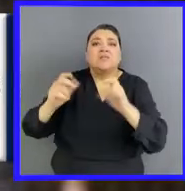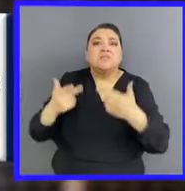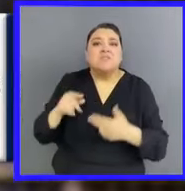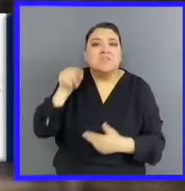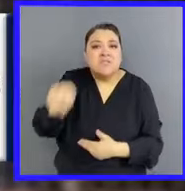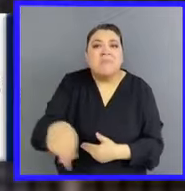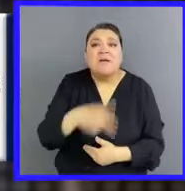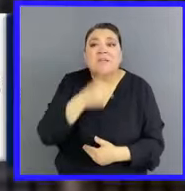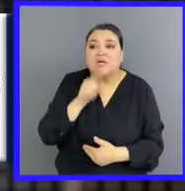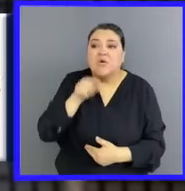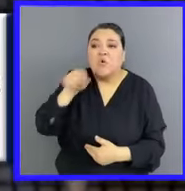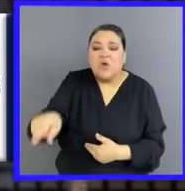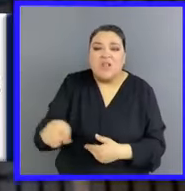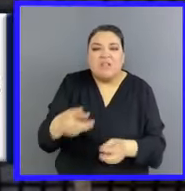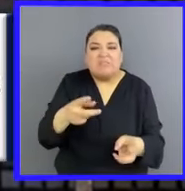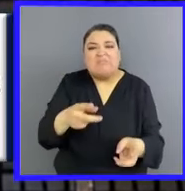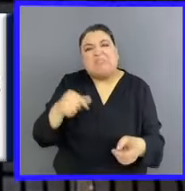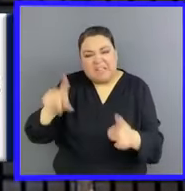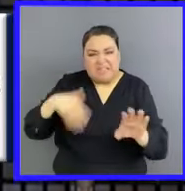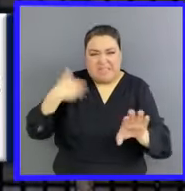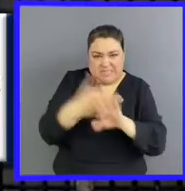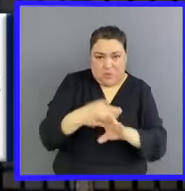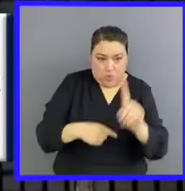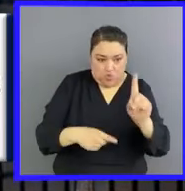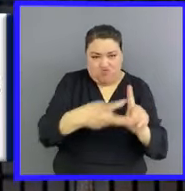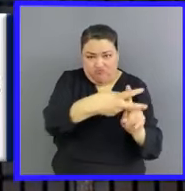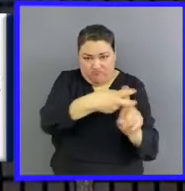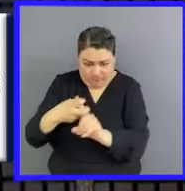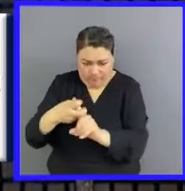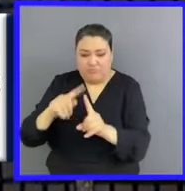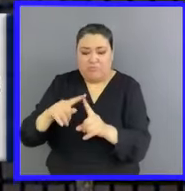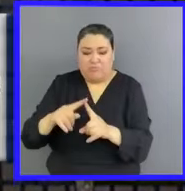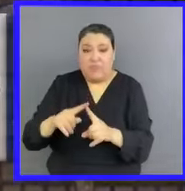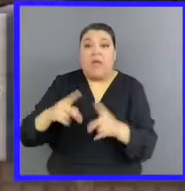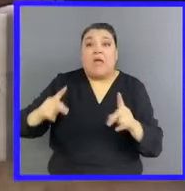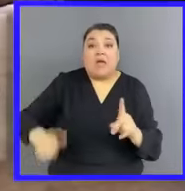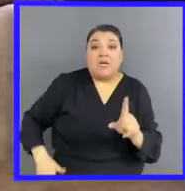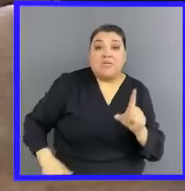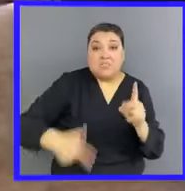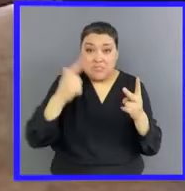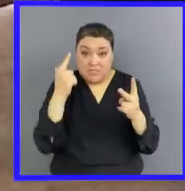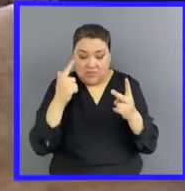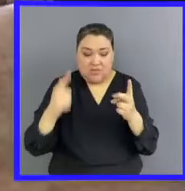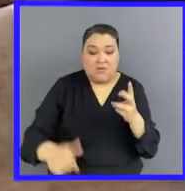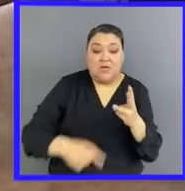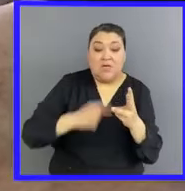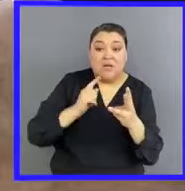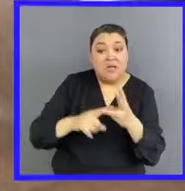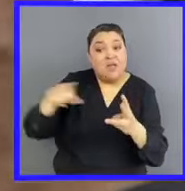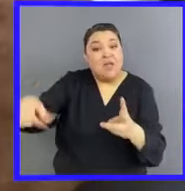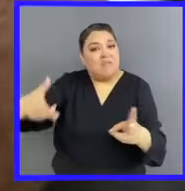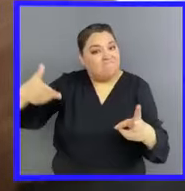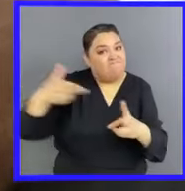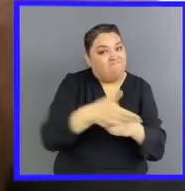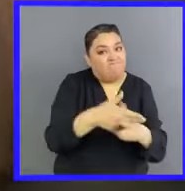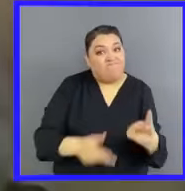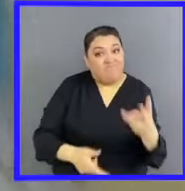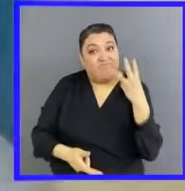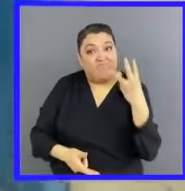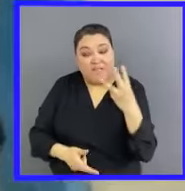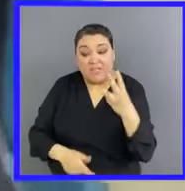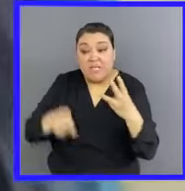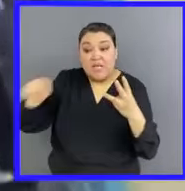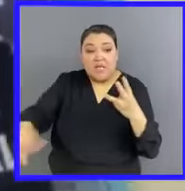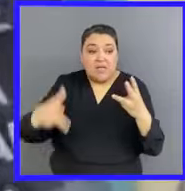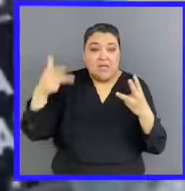3 delitos: privación ilegal de la libertad, portación de arma de fuego y homicidio calificado. De este último cargo fue absuelto